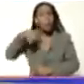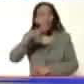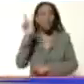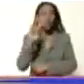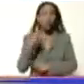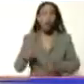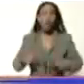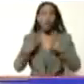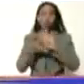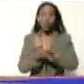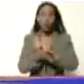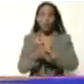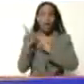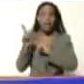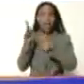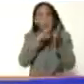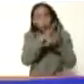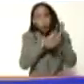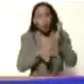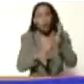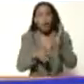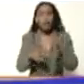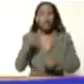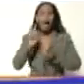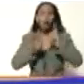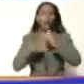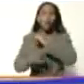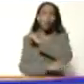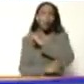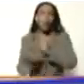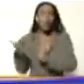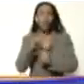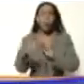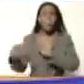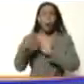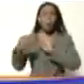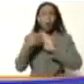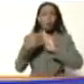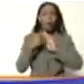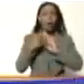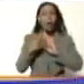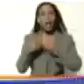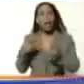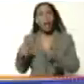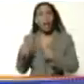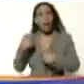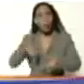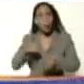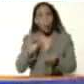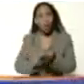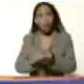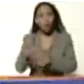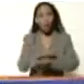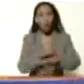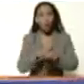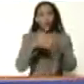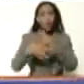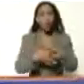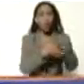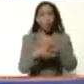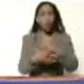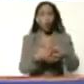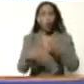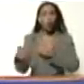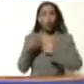fuertemente afectado por el esquema de ilegales y criminales medidas coercitivas y unilaterales impuestas por el gobierno estadounidense